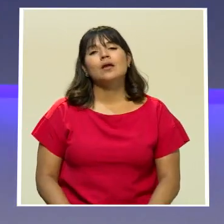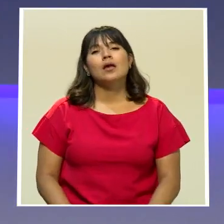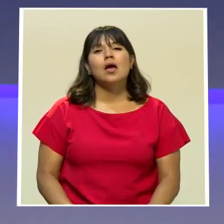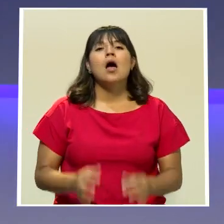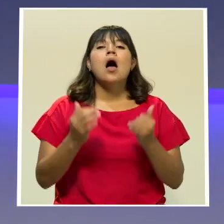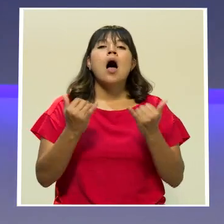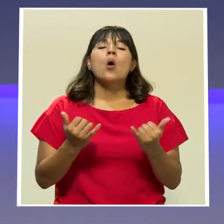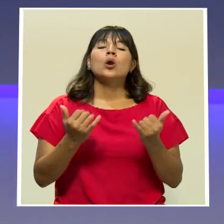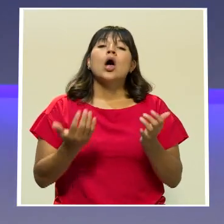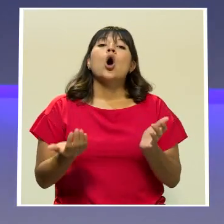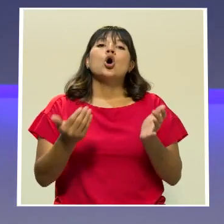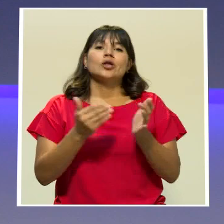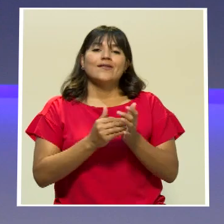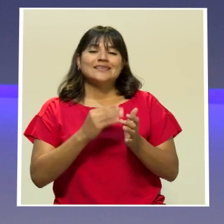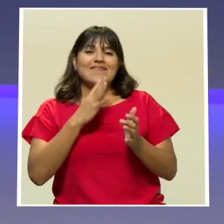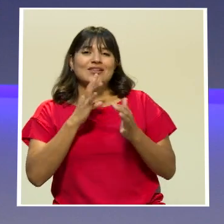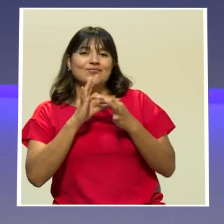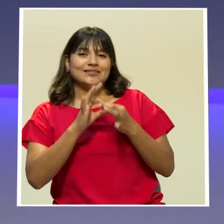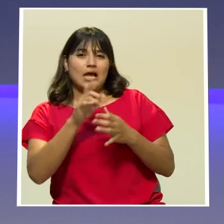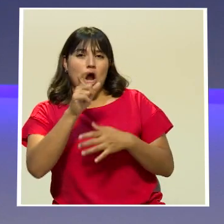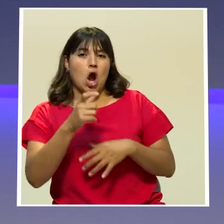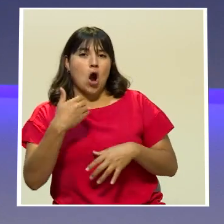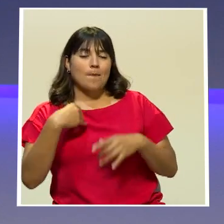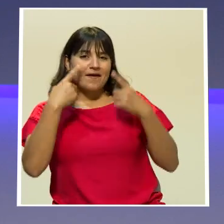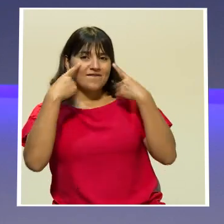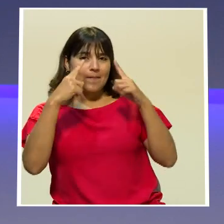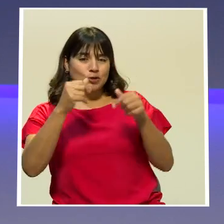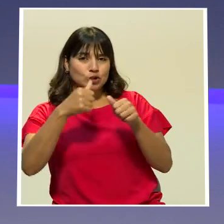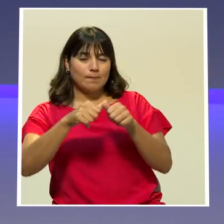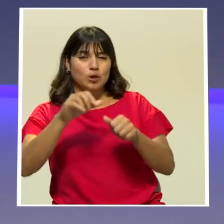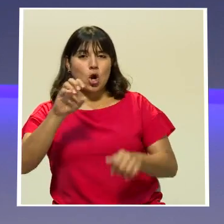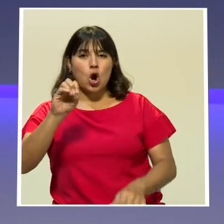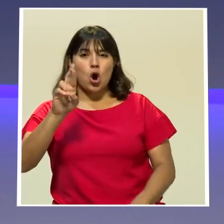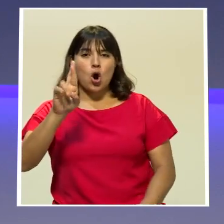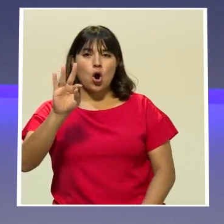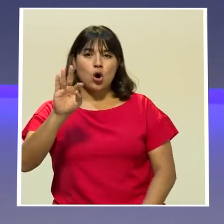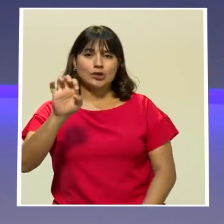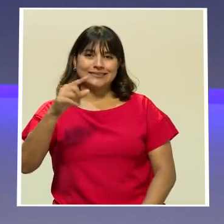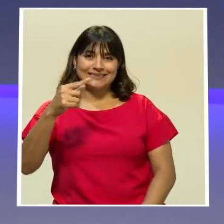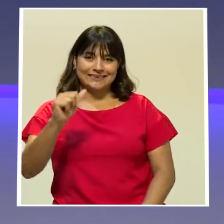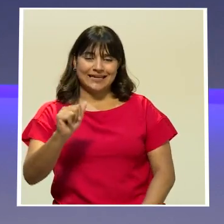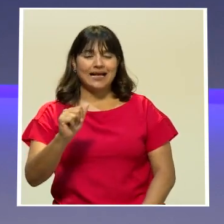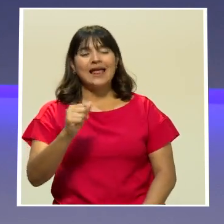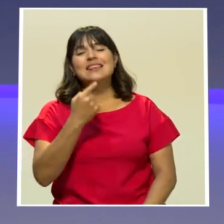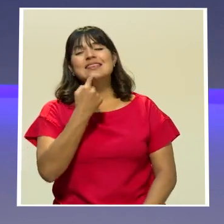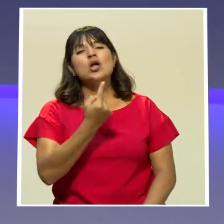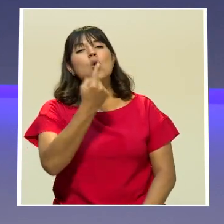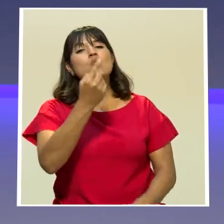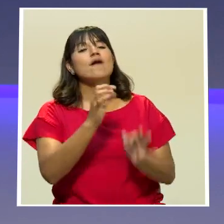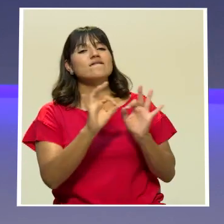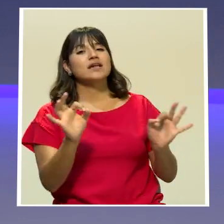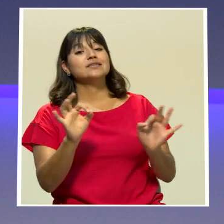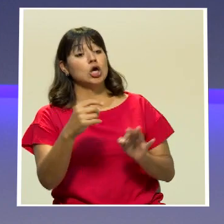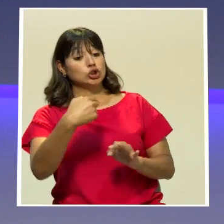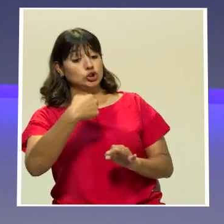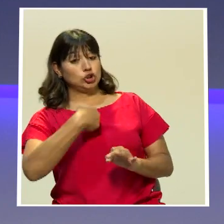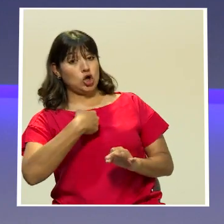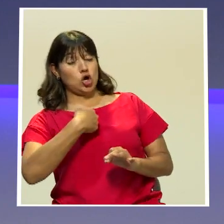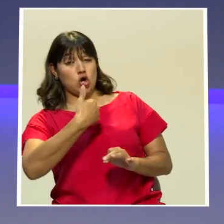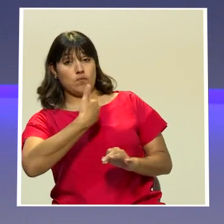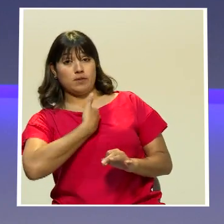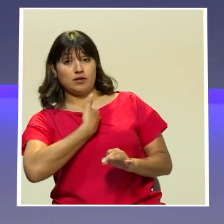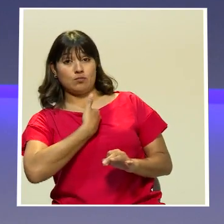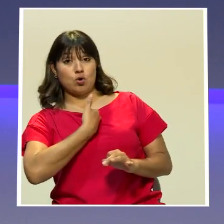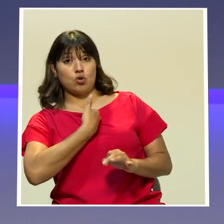Volviendo al infinito Ortega y Gasset, aquella frase de yo soy yo y mis